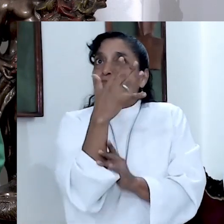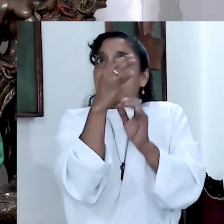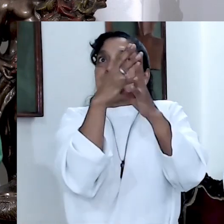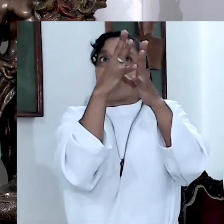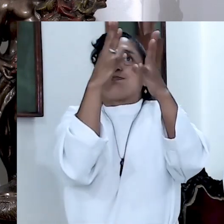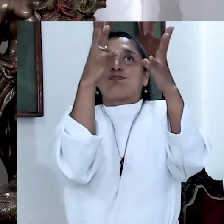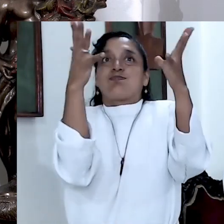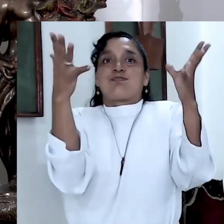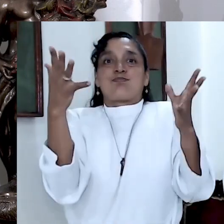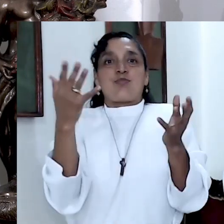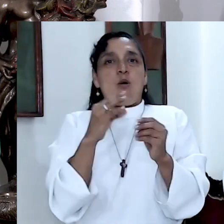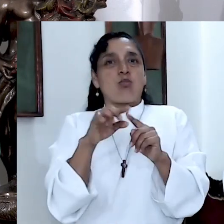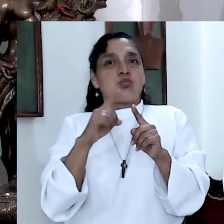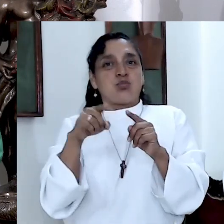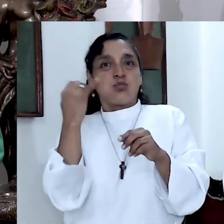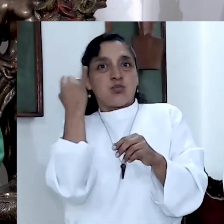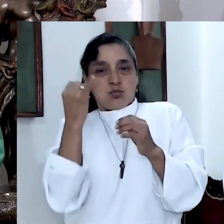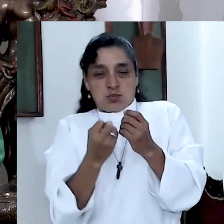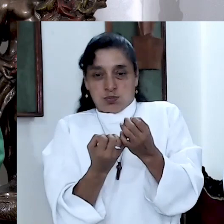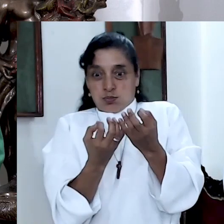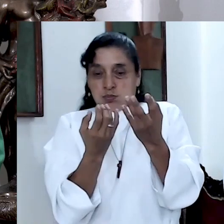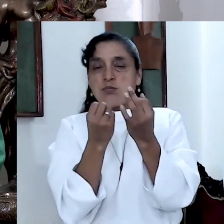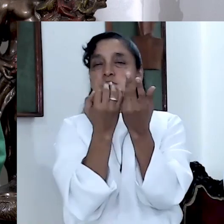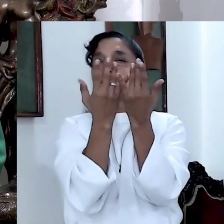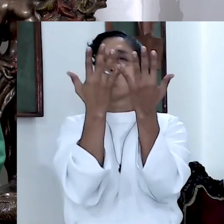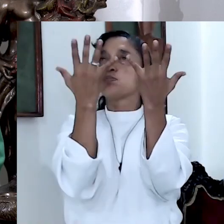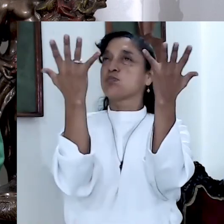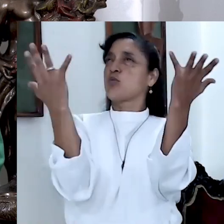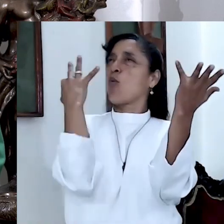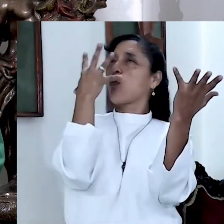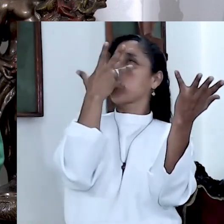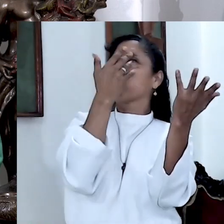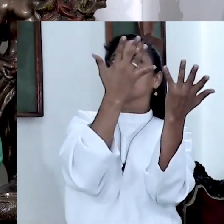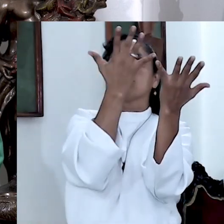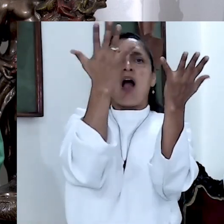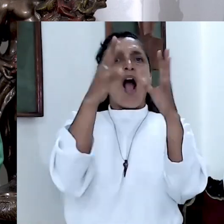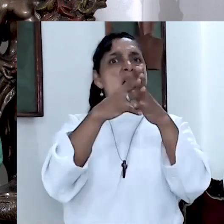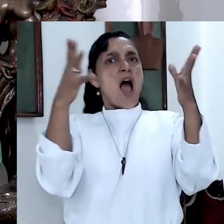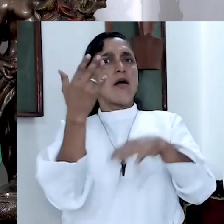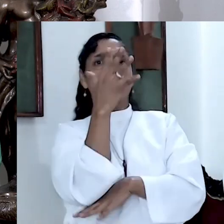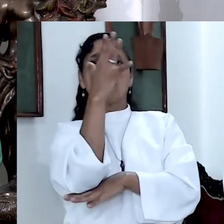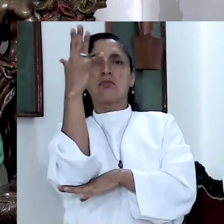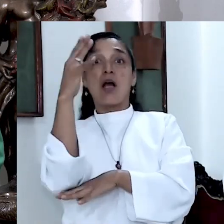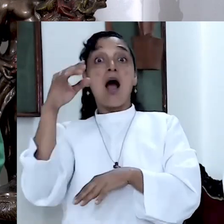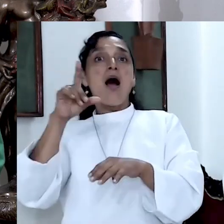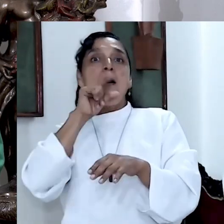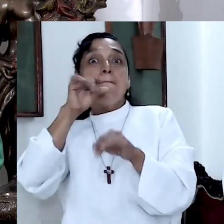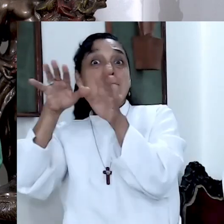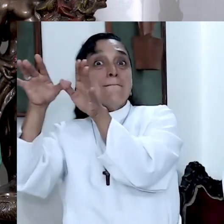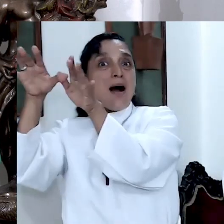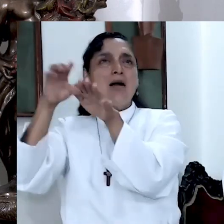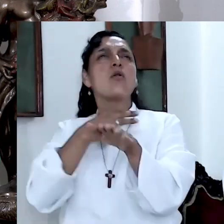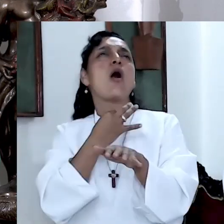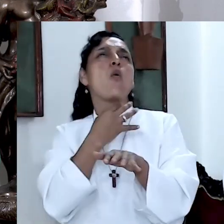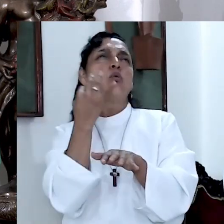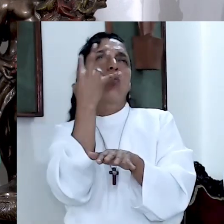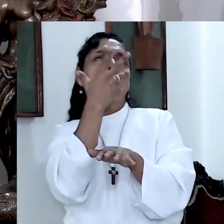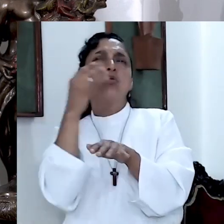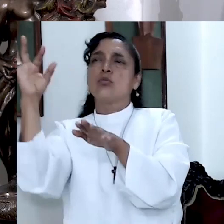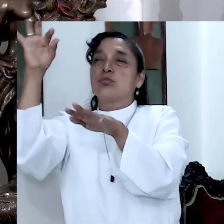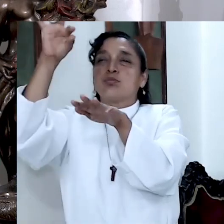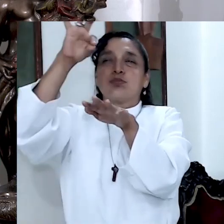hortalizas y se convierte en un arbusto, de manera que los pájaros vienen y hacen su nido en las